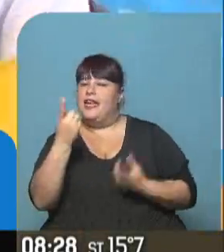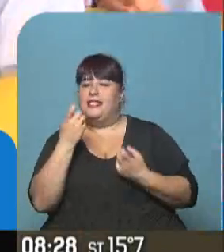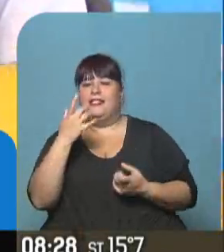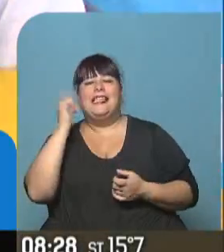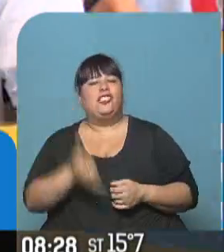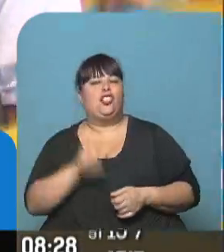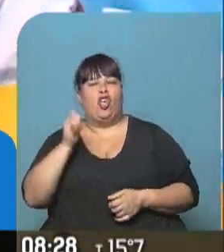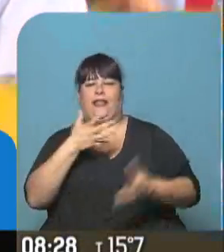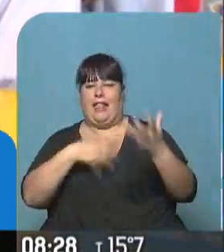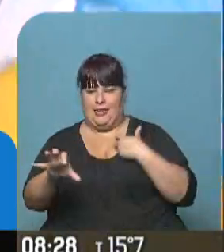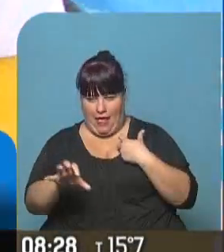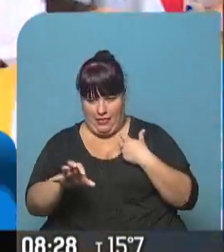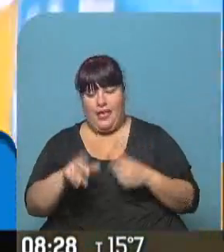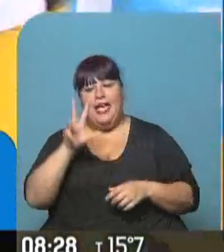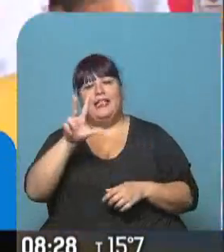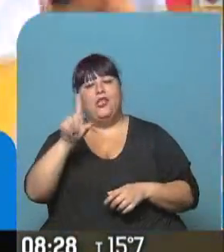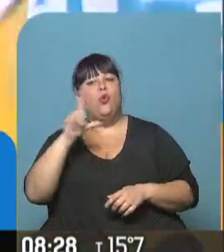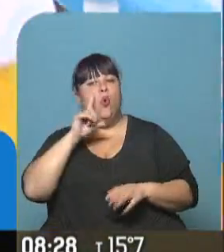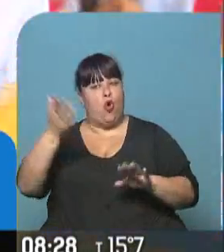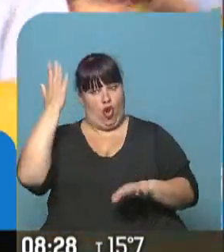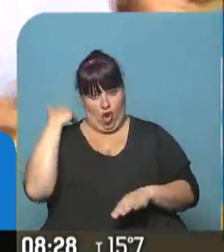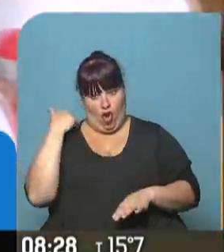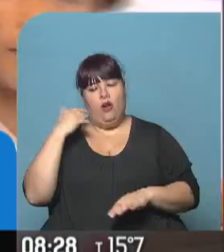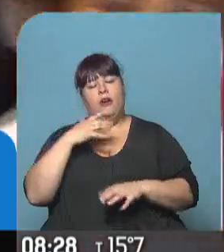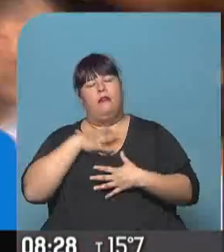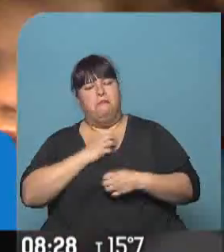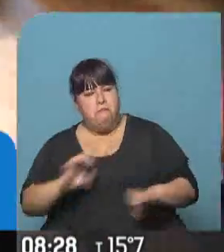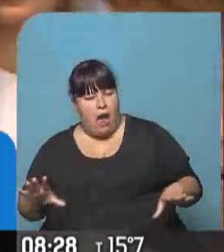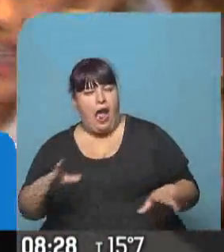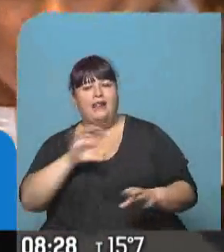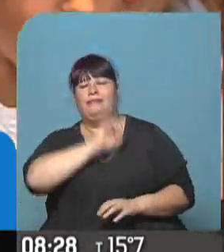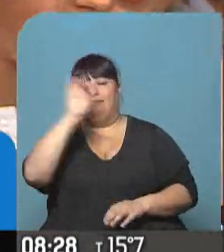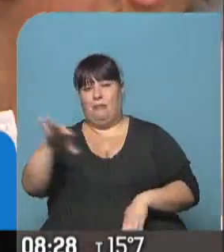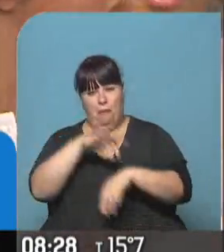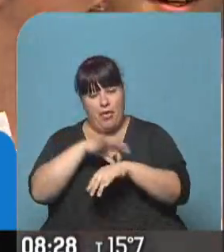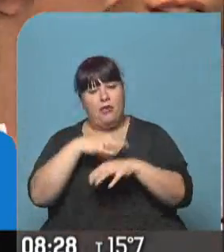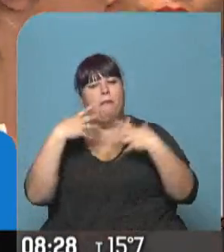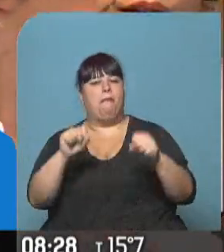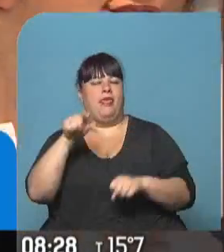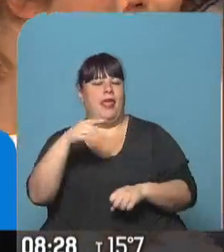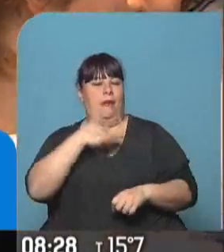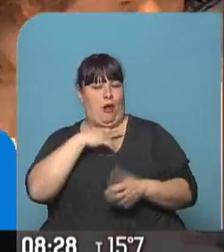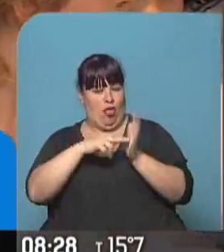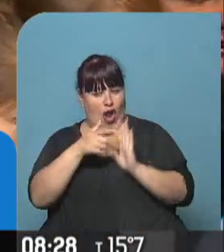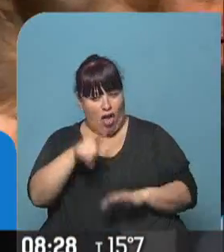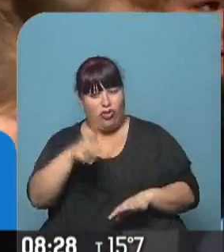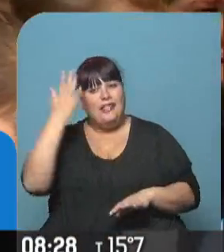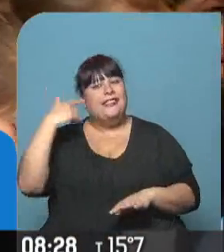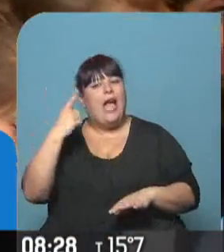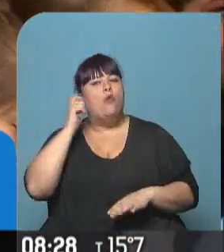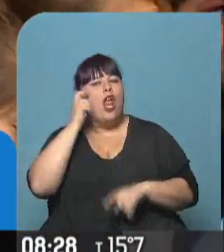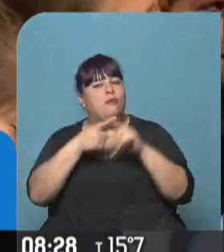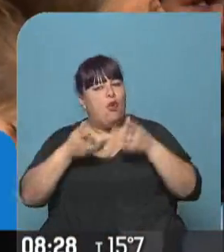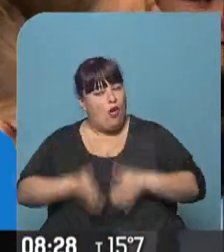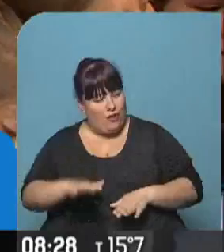sí o sí de trasplante el 31 de julio pasado se había descompensado y cuando el médico le diagnosticaron la cardiopatía que tenía desde el año y